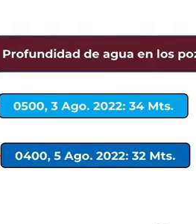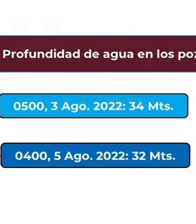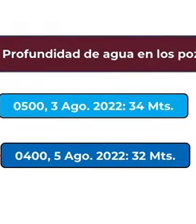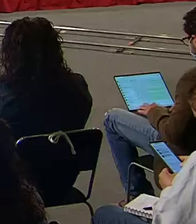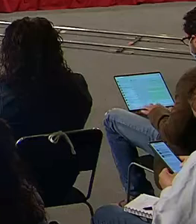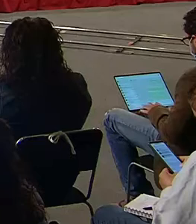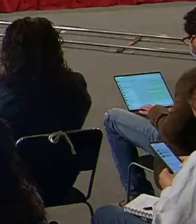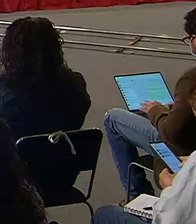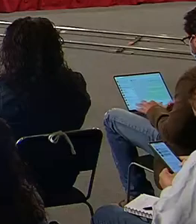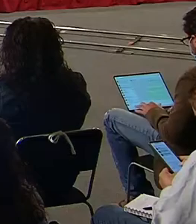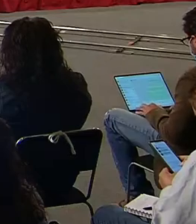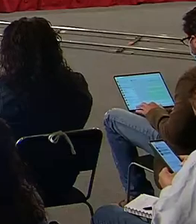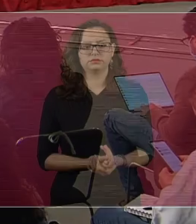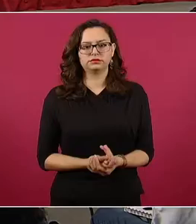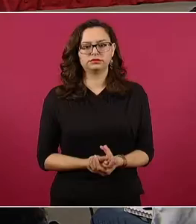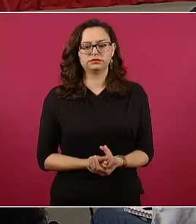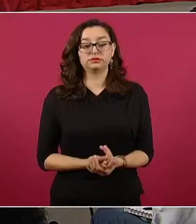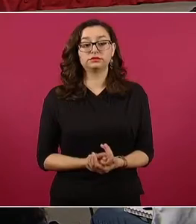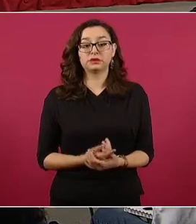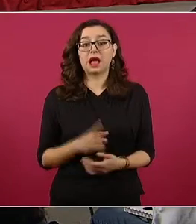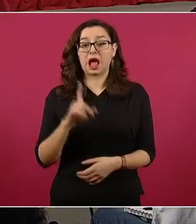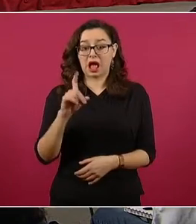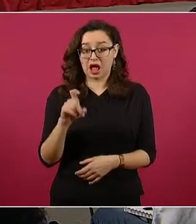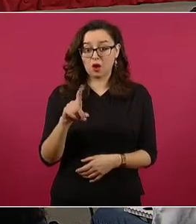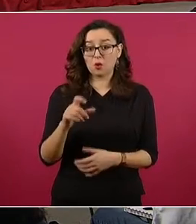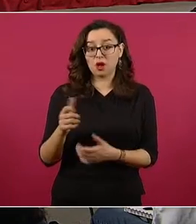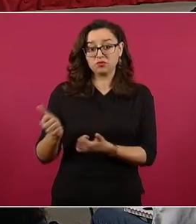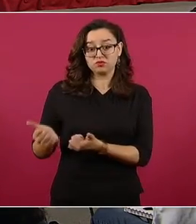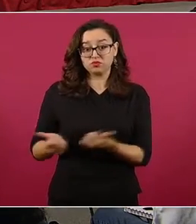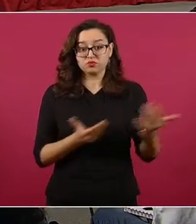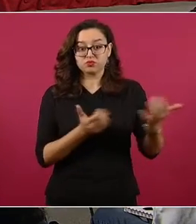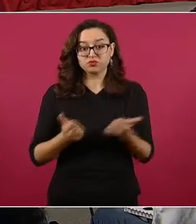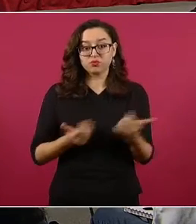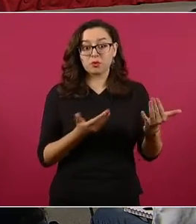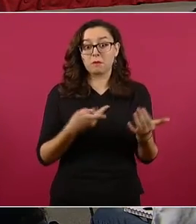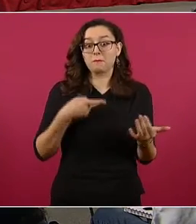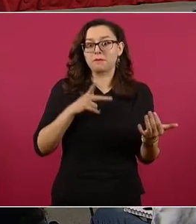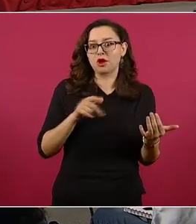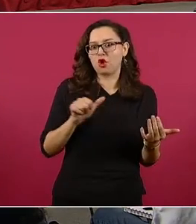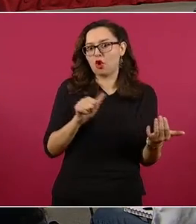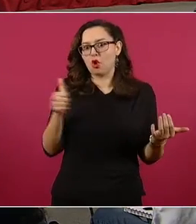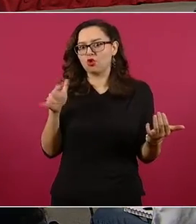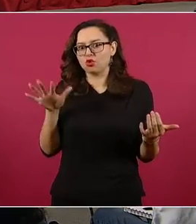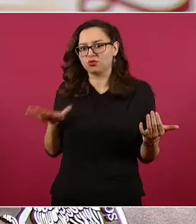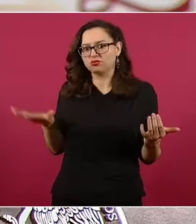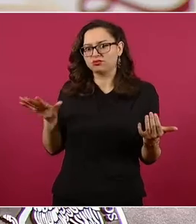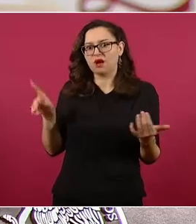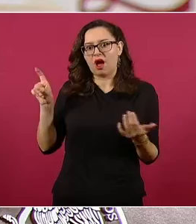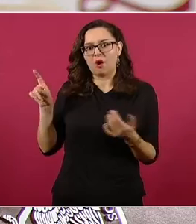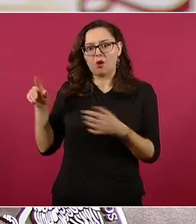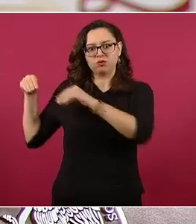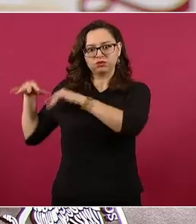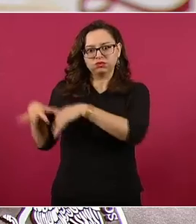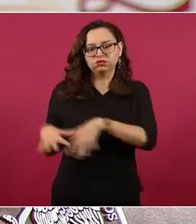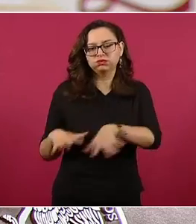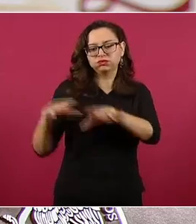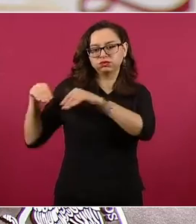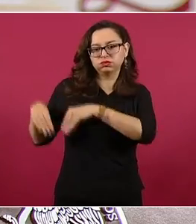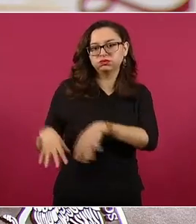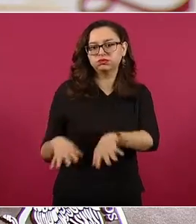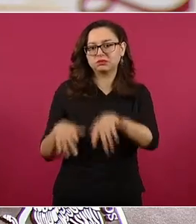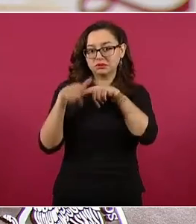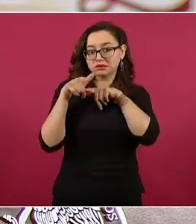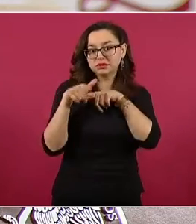evitar que siga llegando más agua a los pozos donde está el